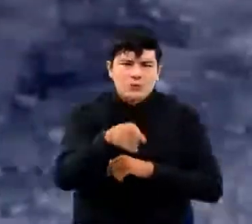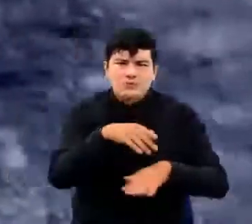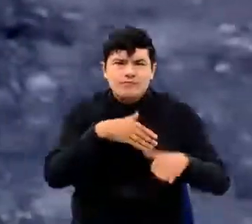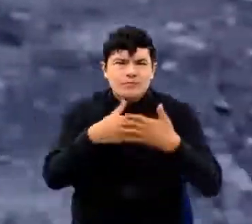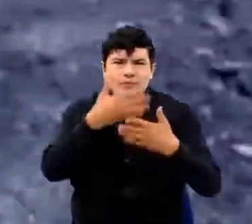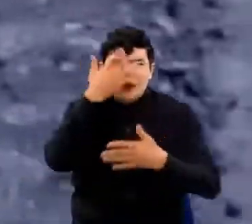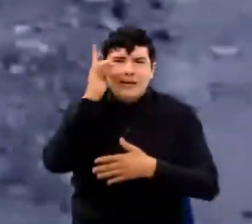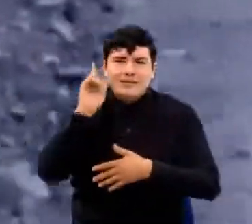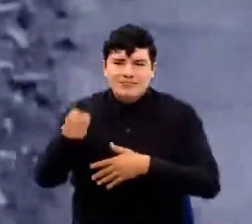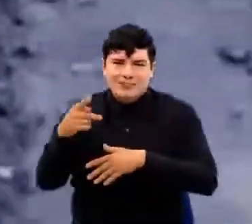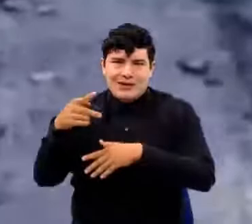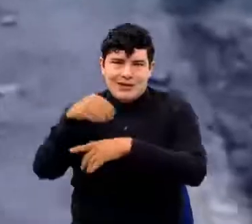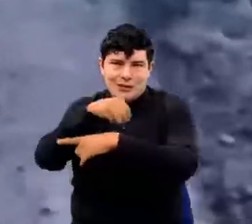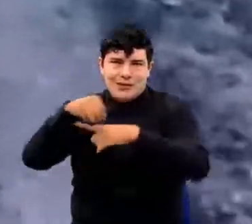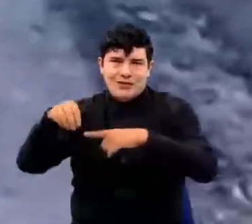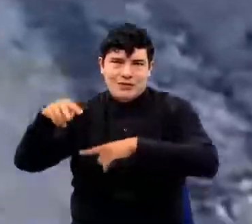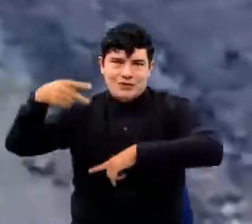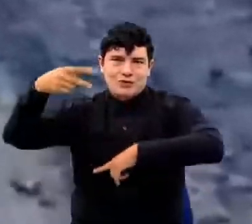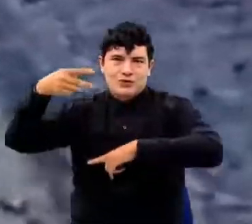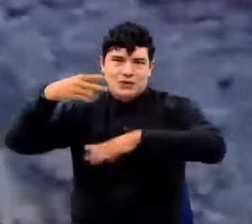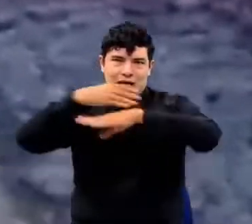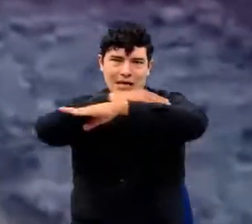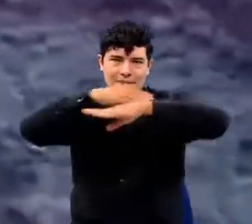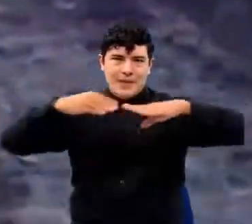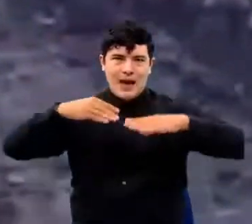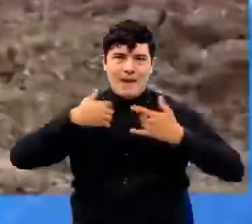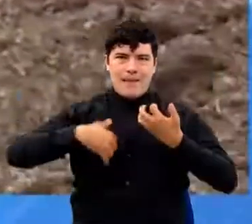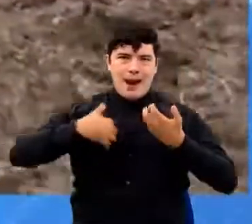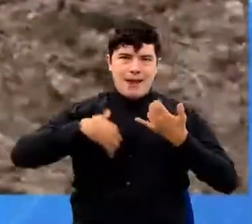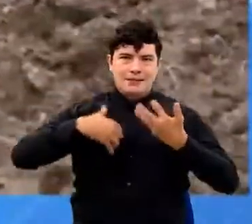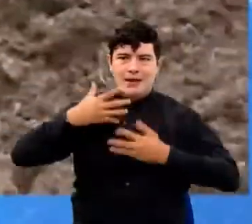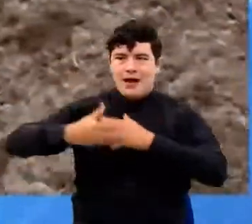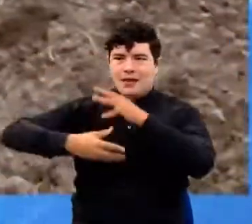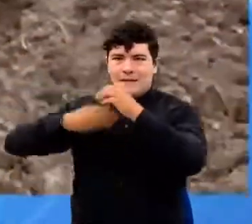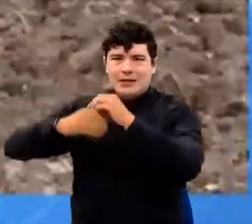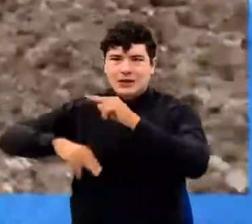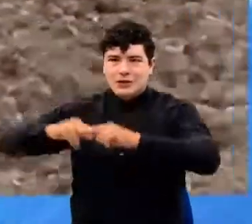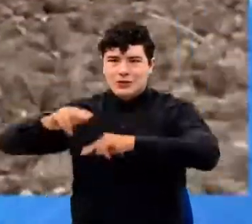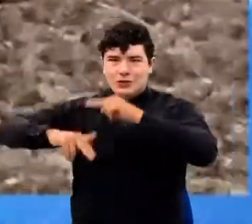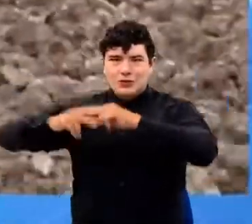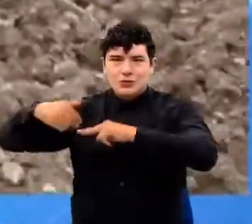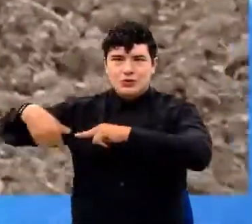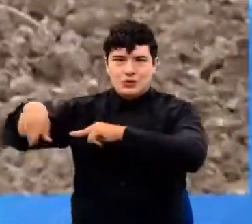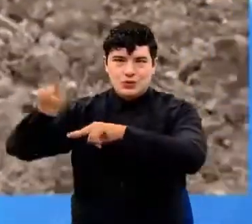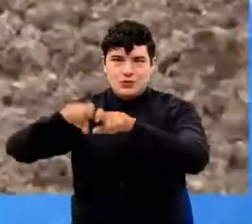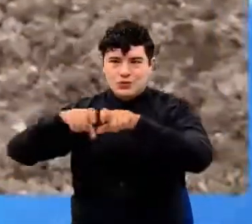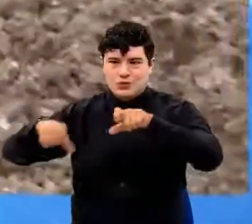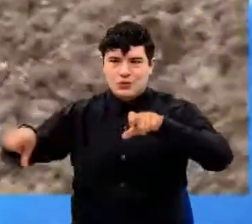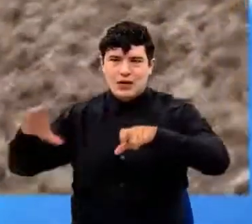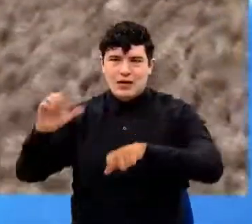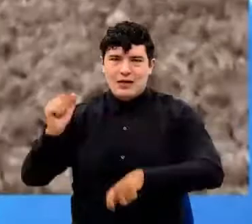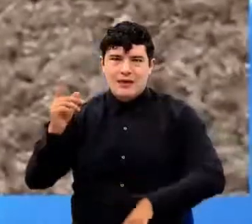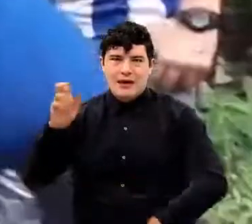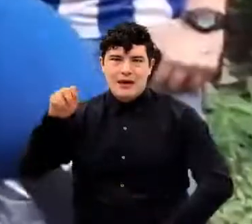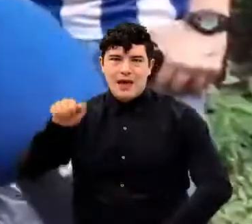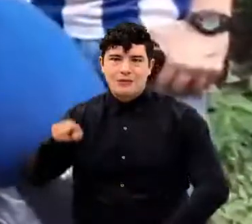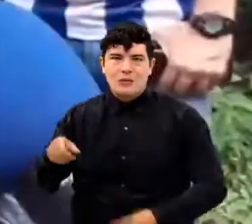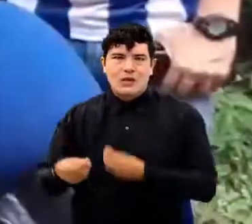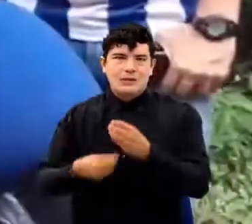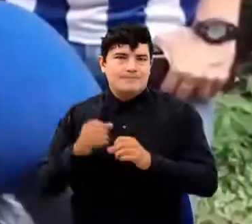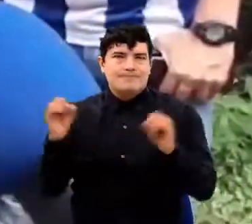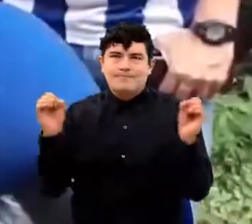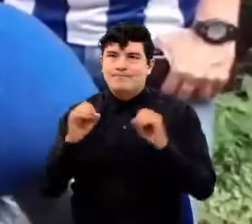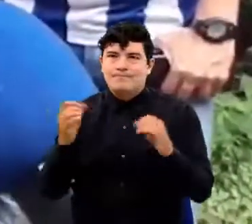en el kilómetro 2 por la vía a Vélez y además por la demora en la ejecución de las obras del sector La Cadena. Entonces, si viene un